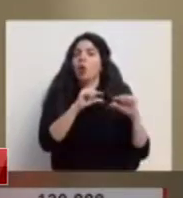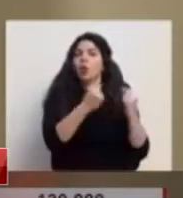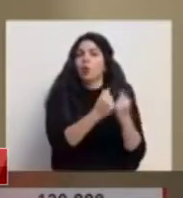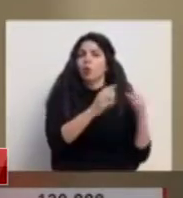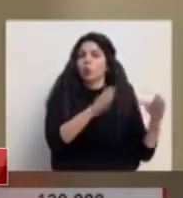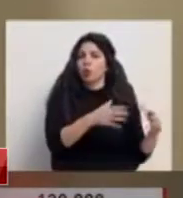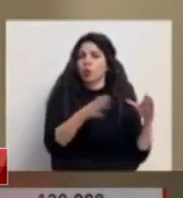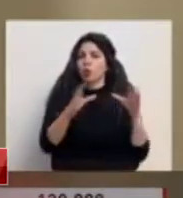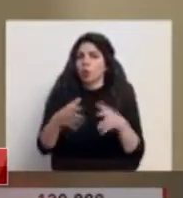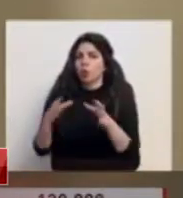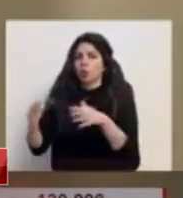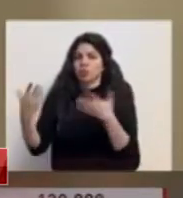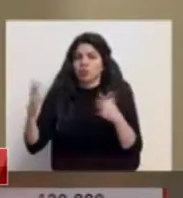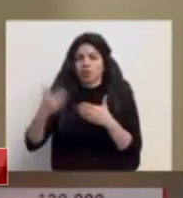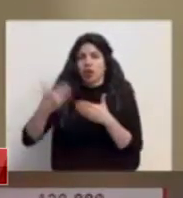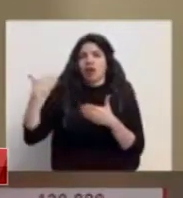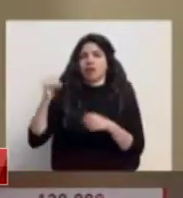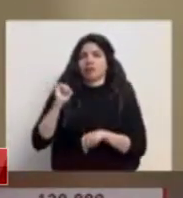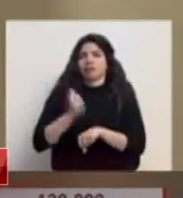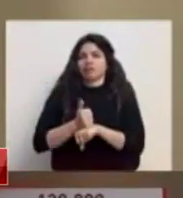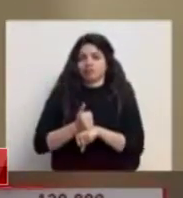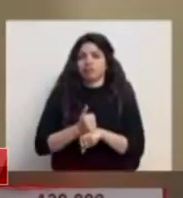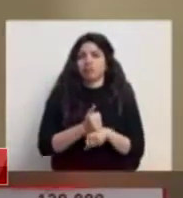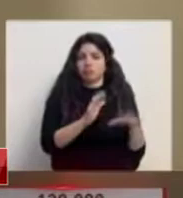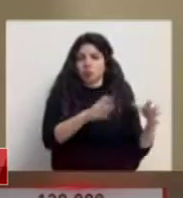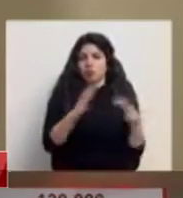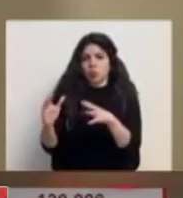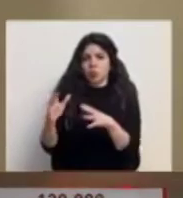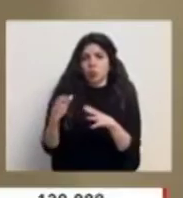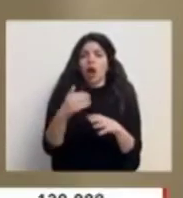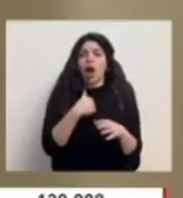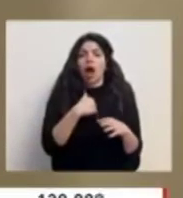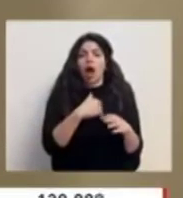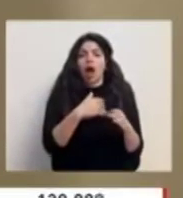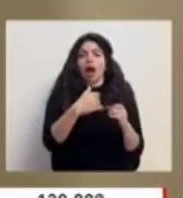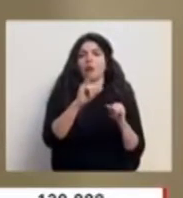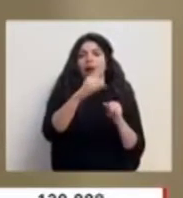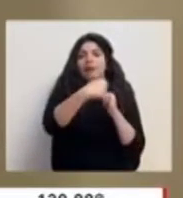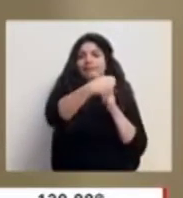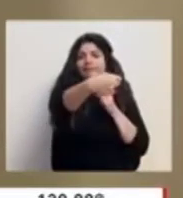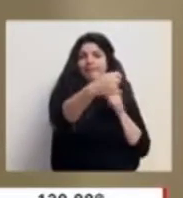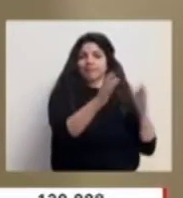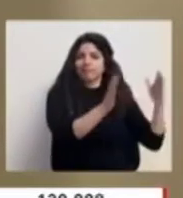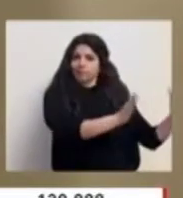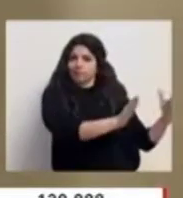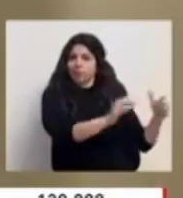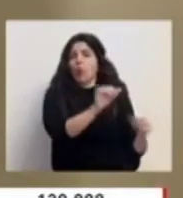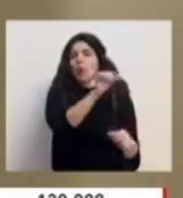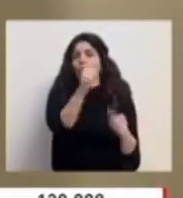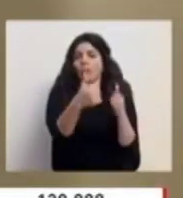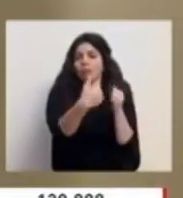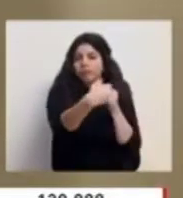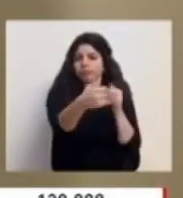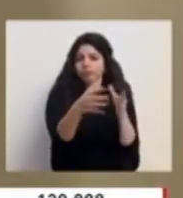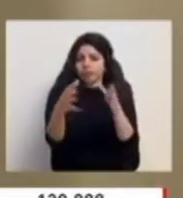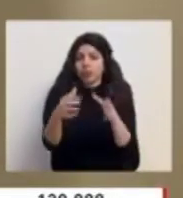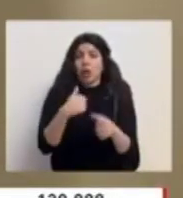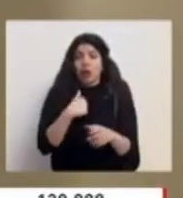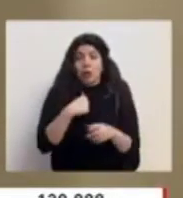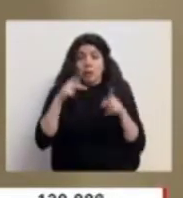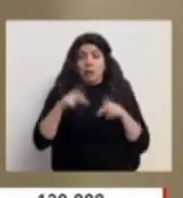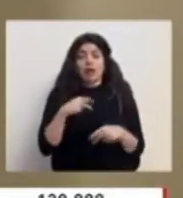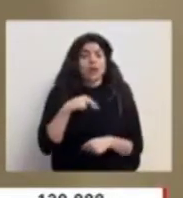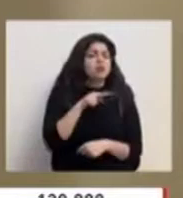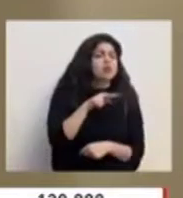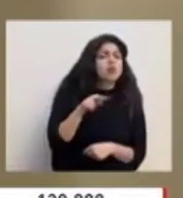Todos tenemos esa división de los grupos que debemos de ver en cuál de todos los grupos nosotros como